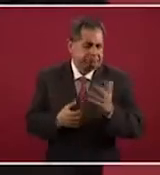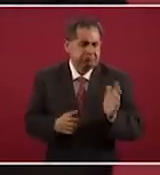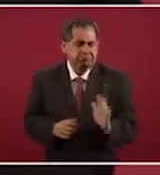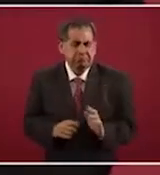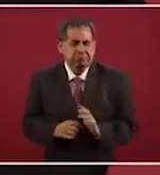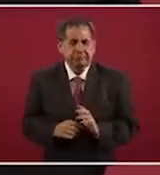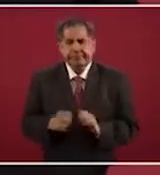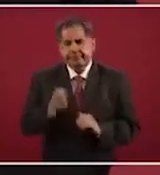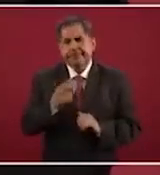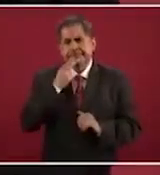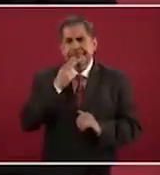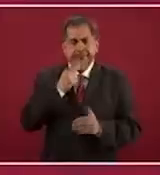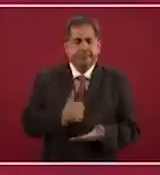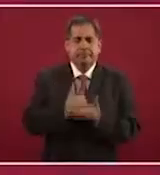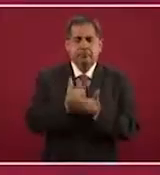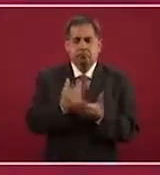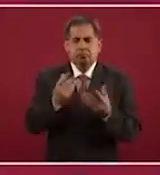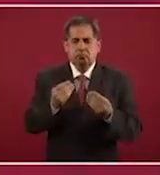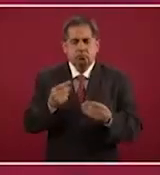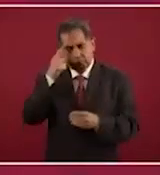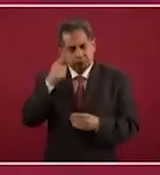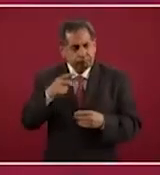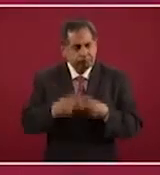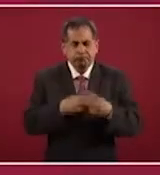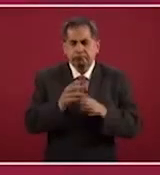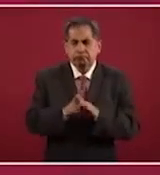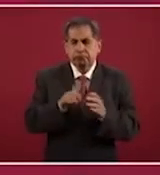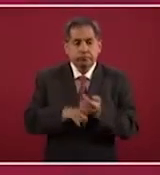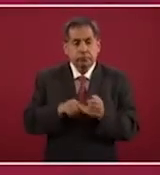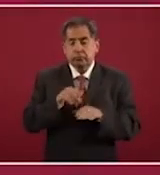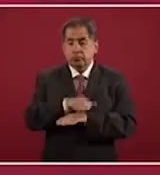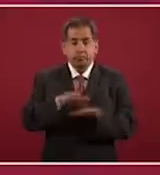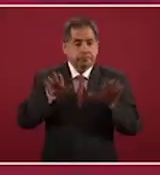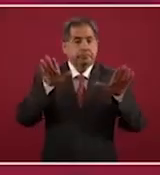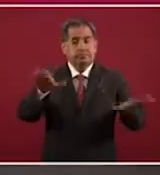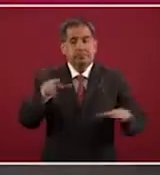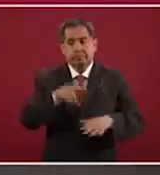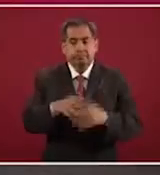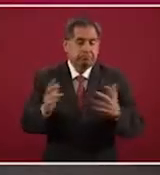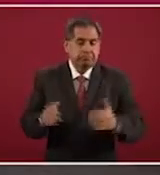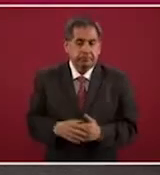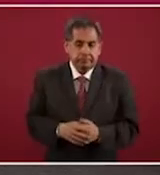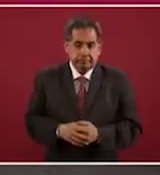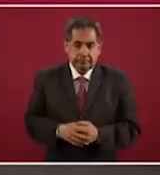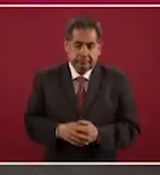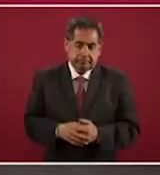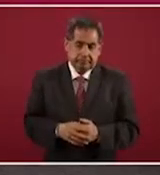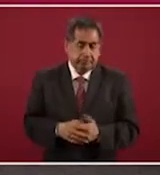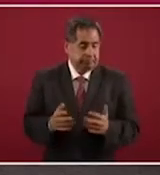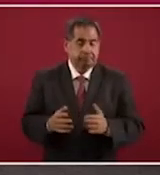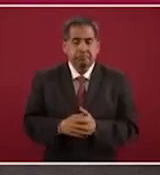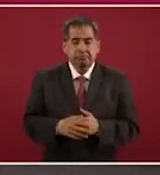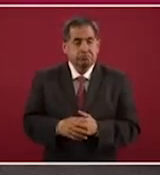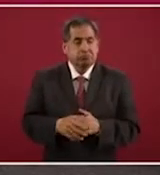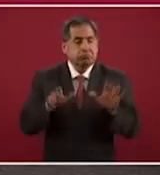esto ayuda mucho acerca del aeropuerto pues es un aeropuerto